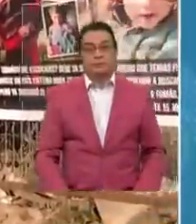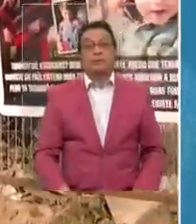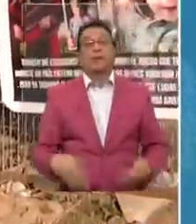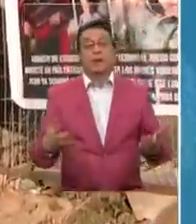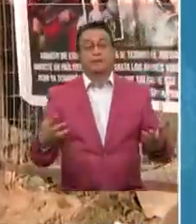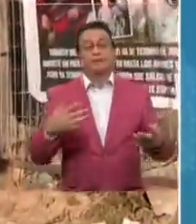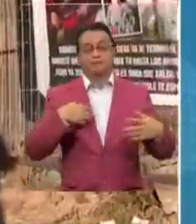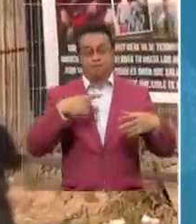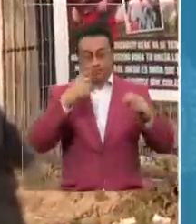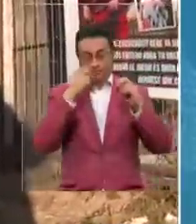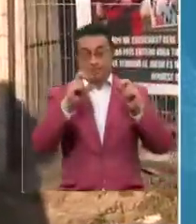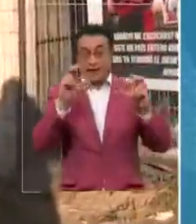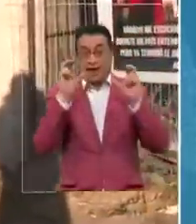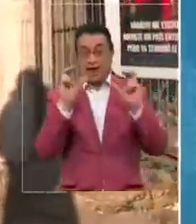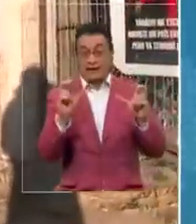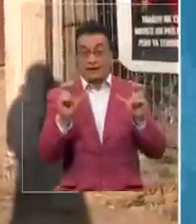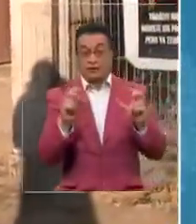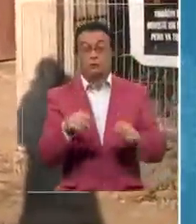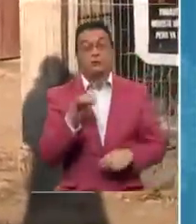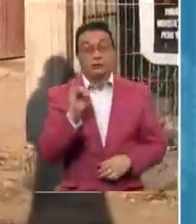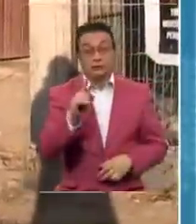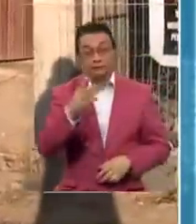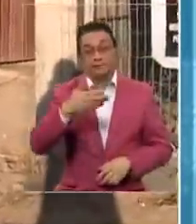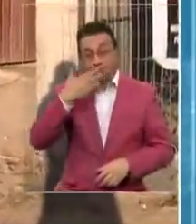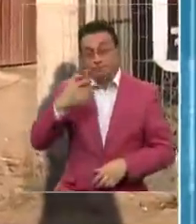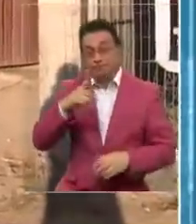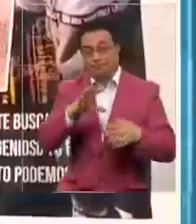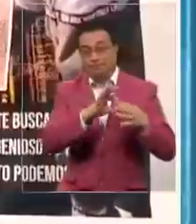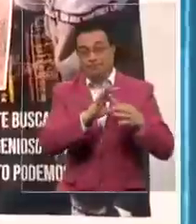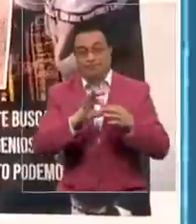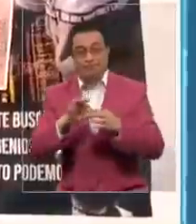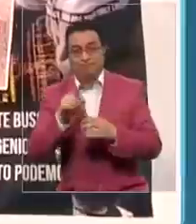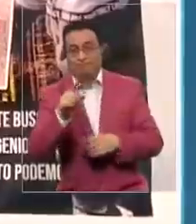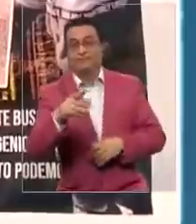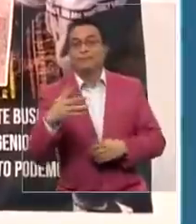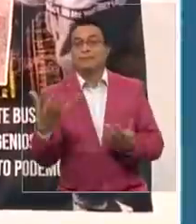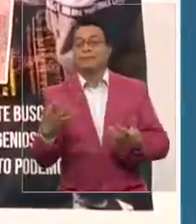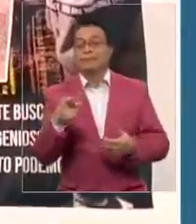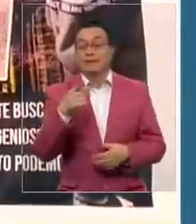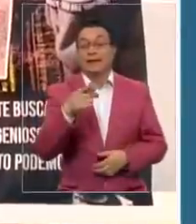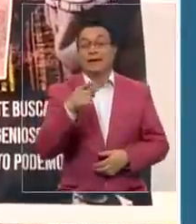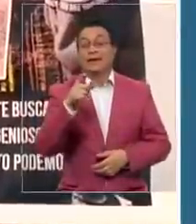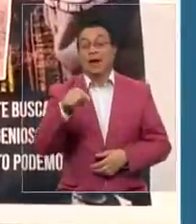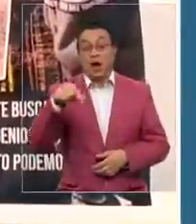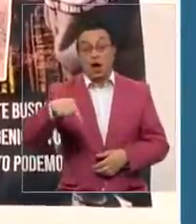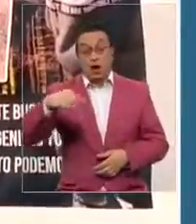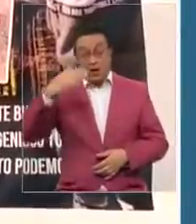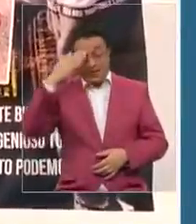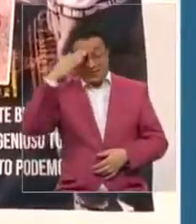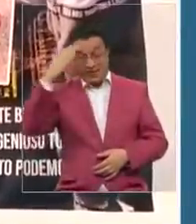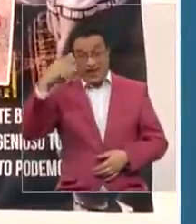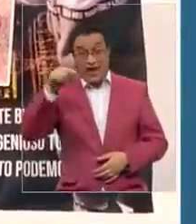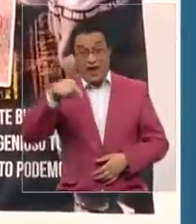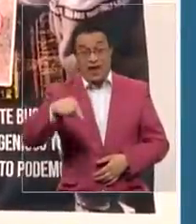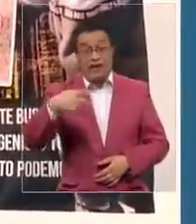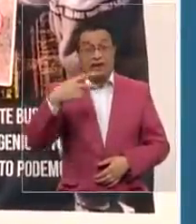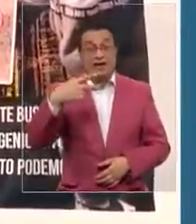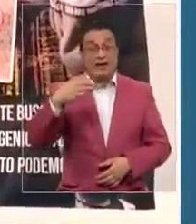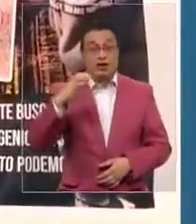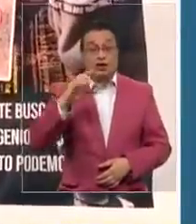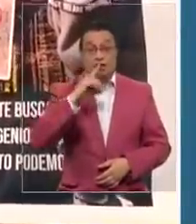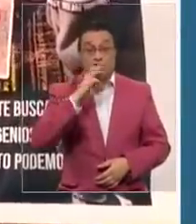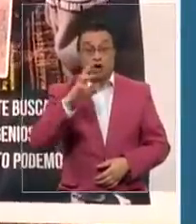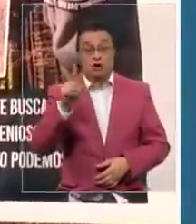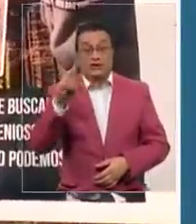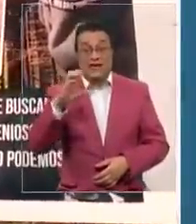Quedar muy así entonces, atentos, parte, ¿sí?, de estos testimonios que estábamos escuchando y que dan cuenta, y le estaba diciendo yo, hoy día Héctor Sáez